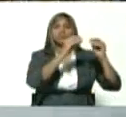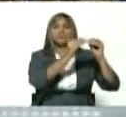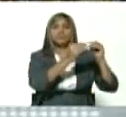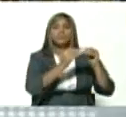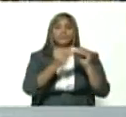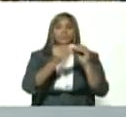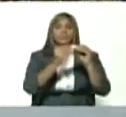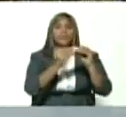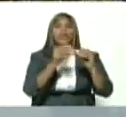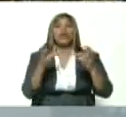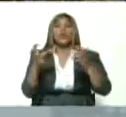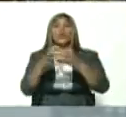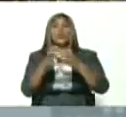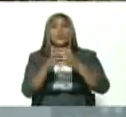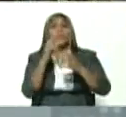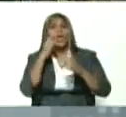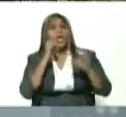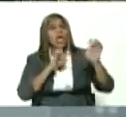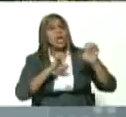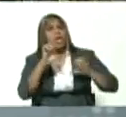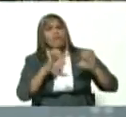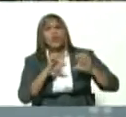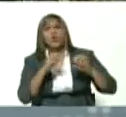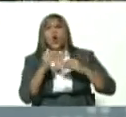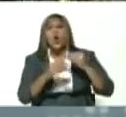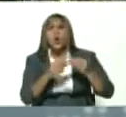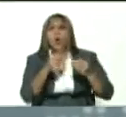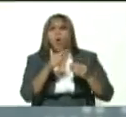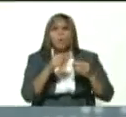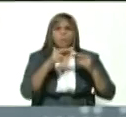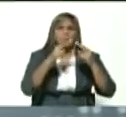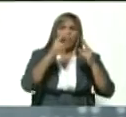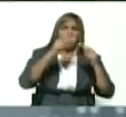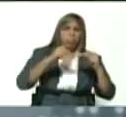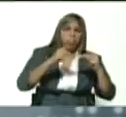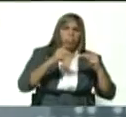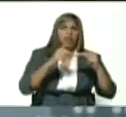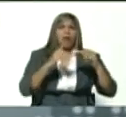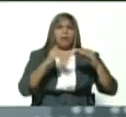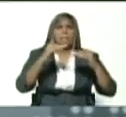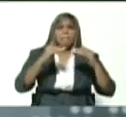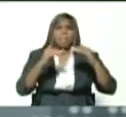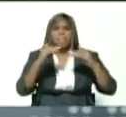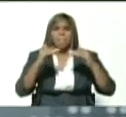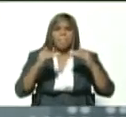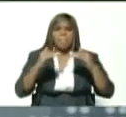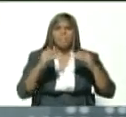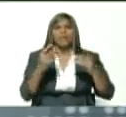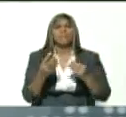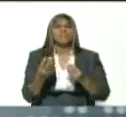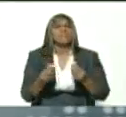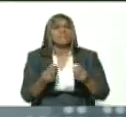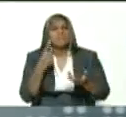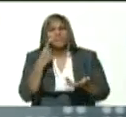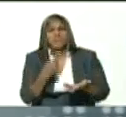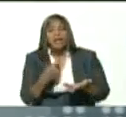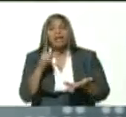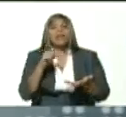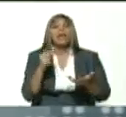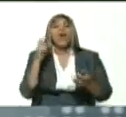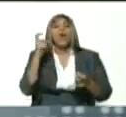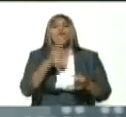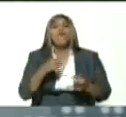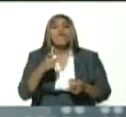que estudió las condiciones del lugar, su estática, su comportamiento, así como también buscar la